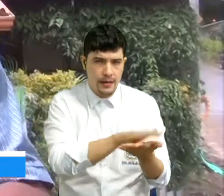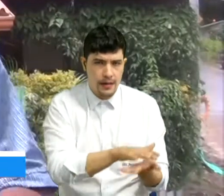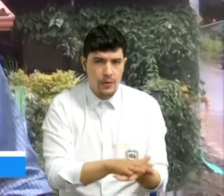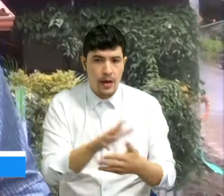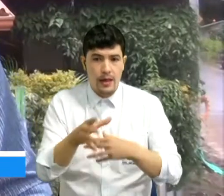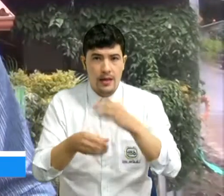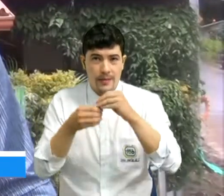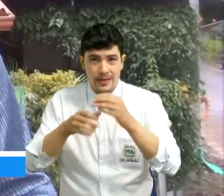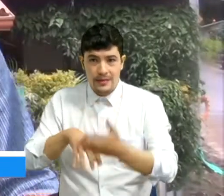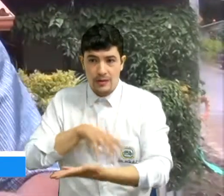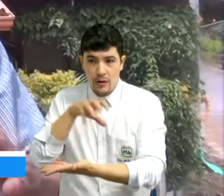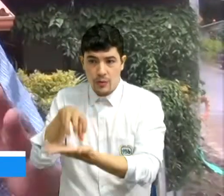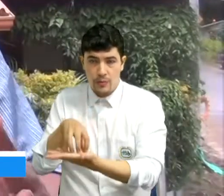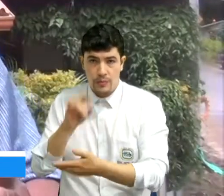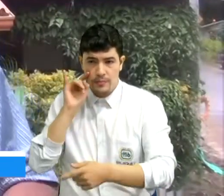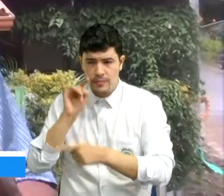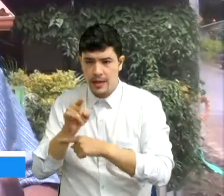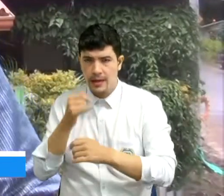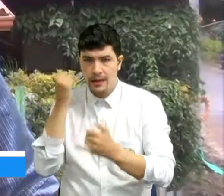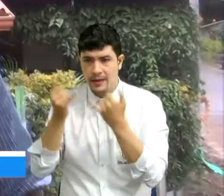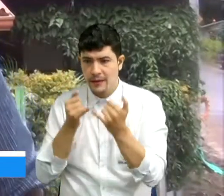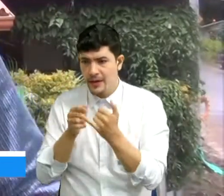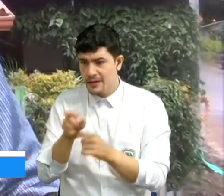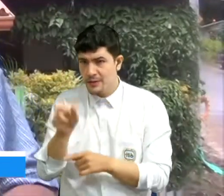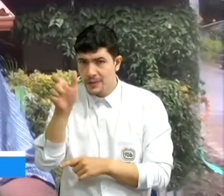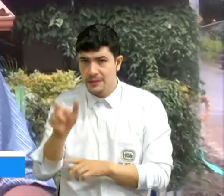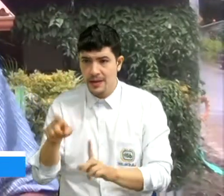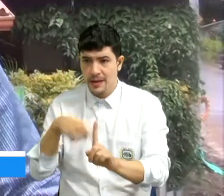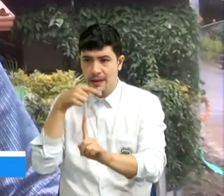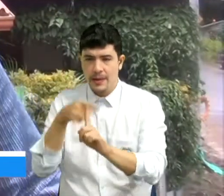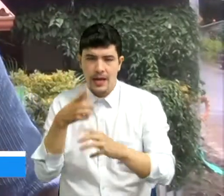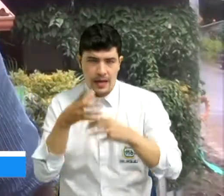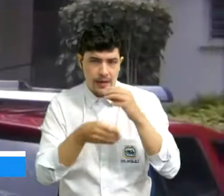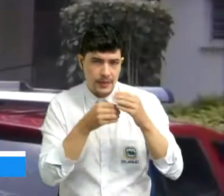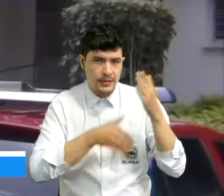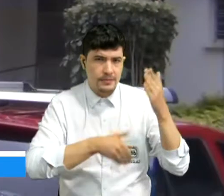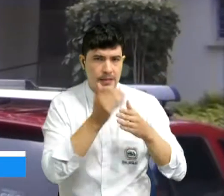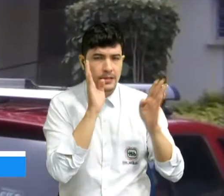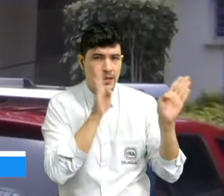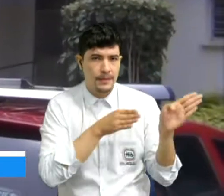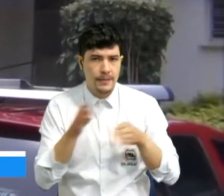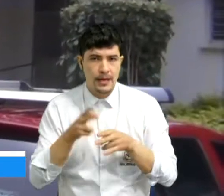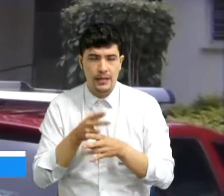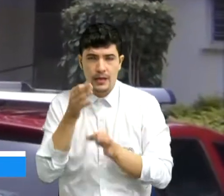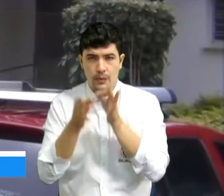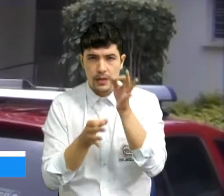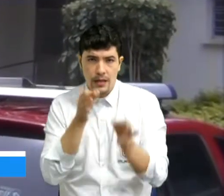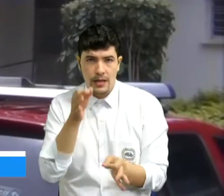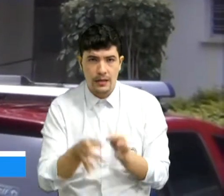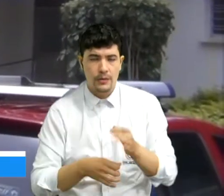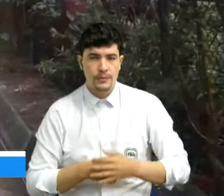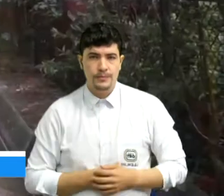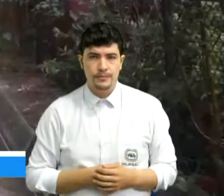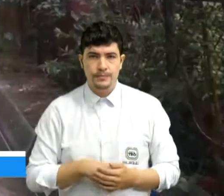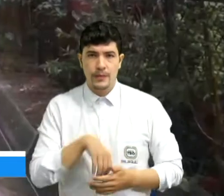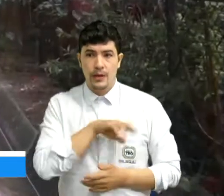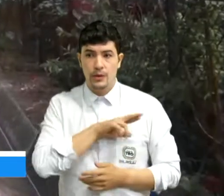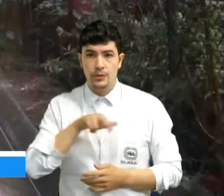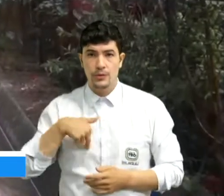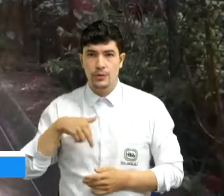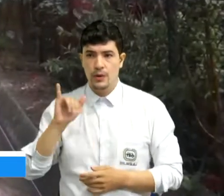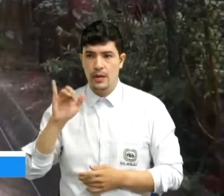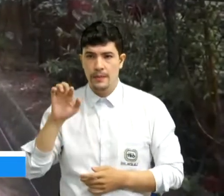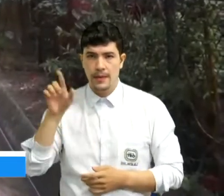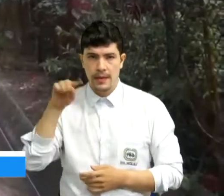detectar esta situación y activar todos los planes de prevención nosotros como como ips tenemos